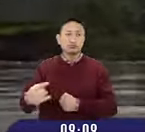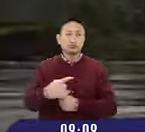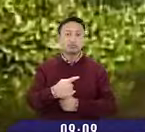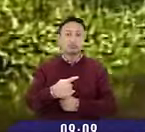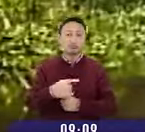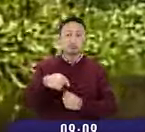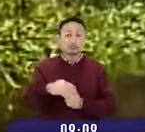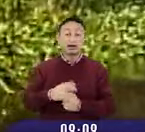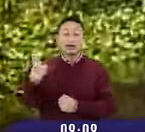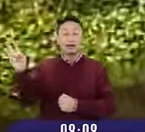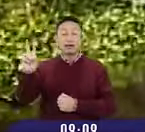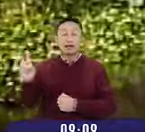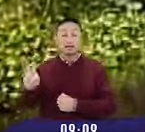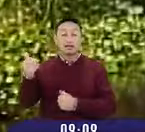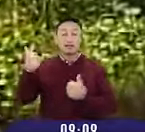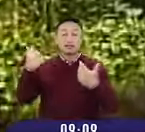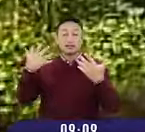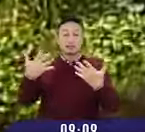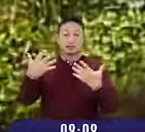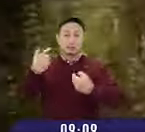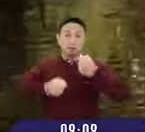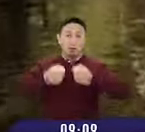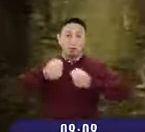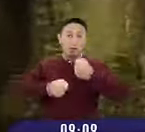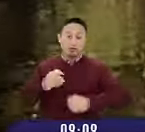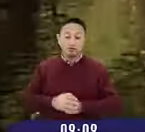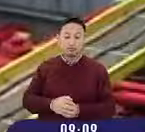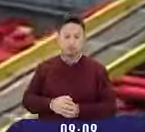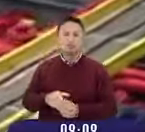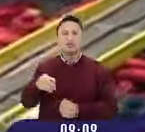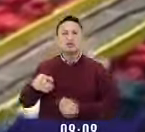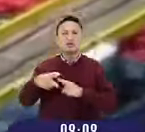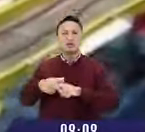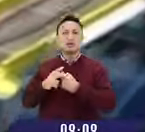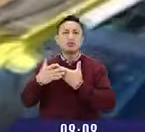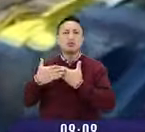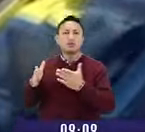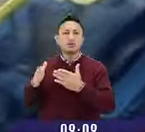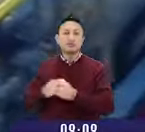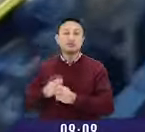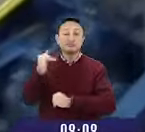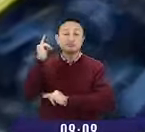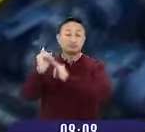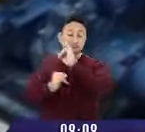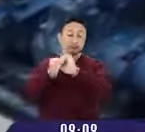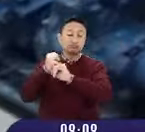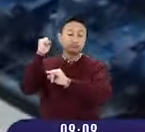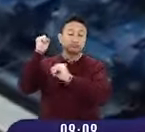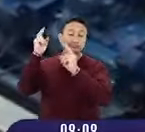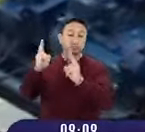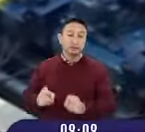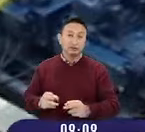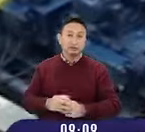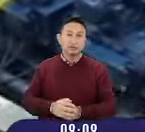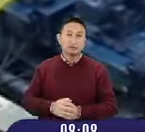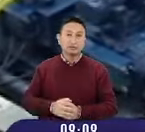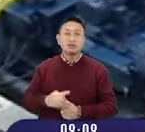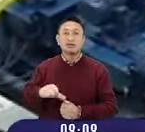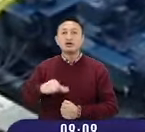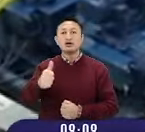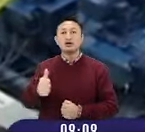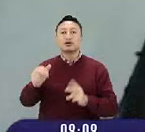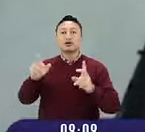tema este viernes 10 de mayo, donde se referirá a la apertura de un proceso en la Corte Interamericana de Derechos Humanos y sobre otros